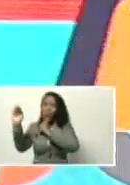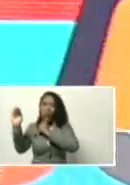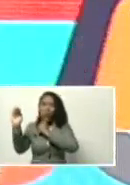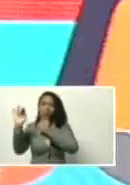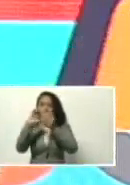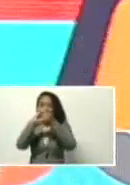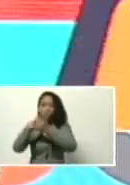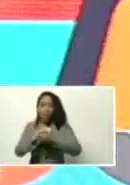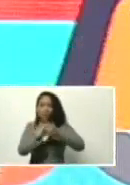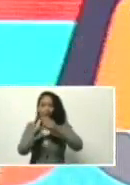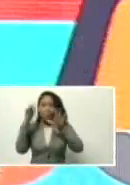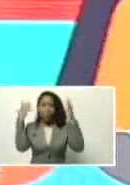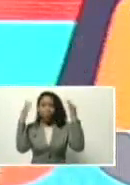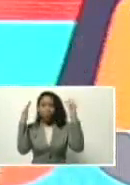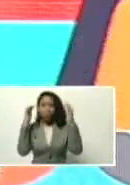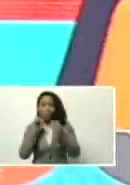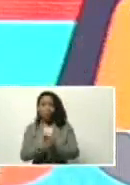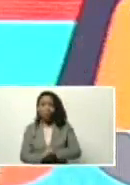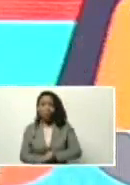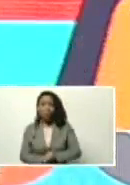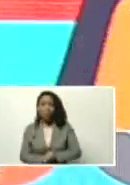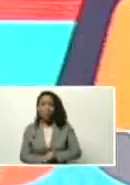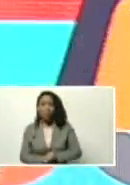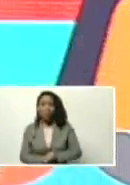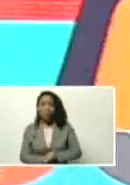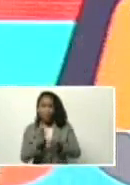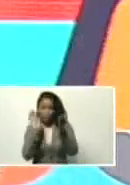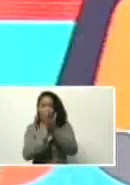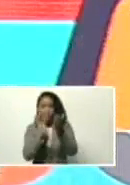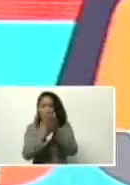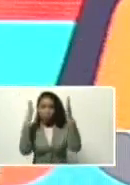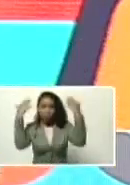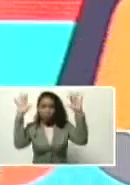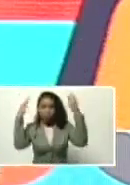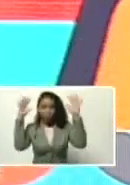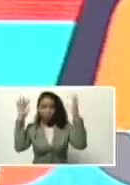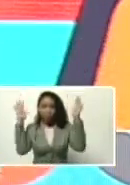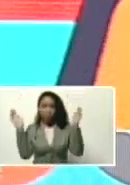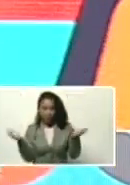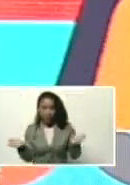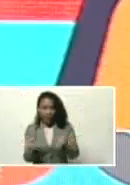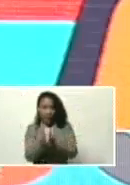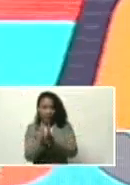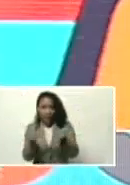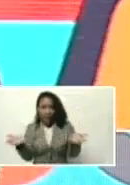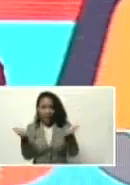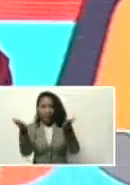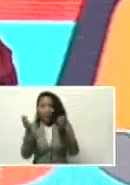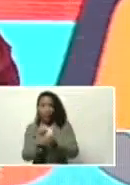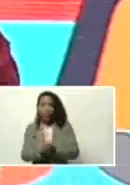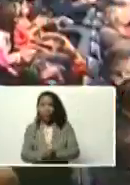Trujillano iba a aplaudir, ¿vale? Aplaude, aplaude, Trujillano. Eso.